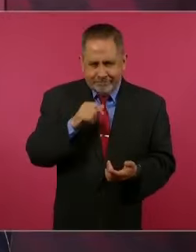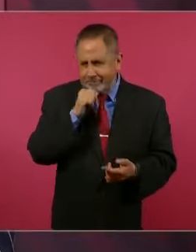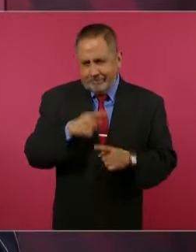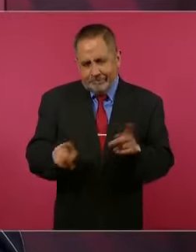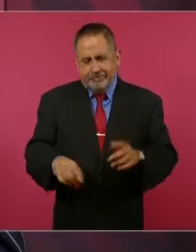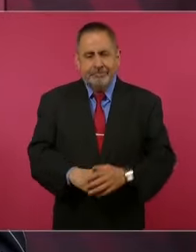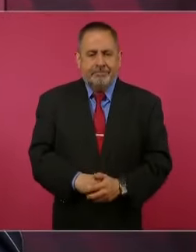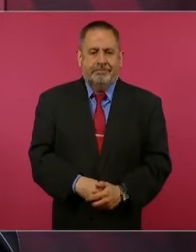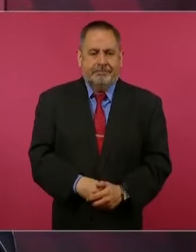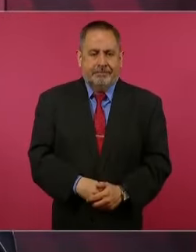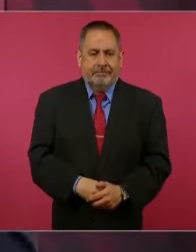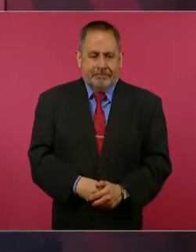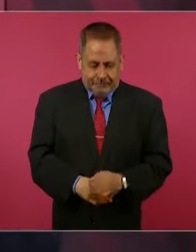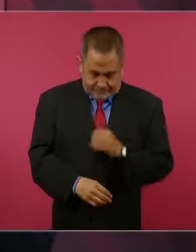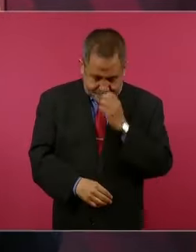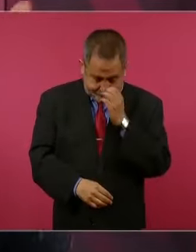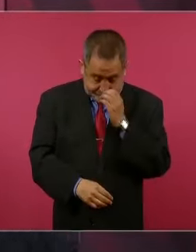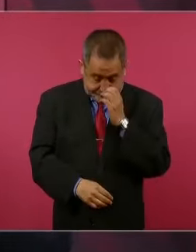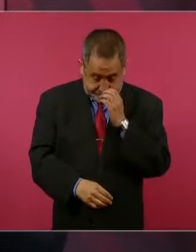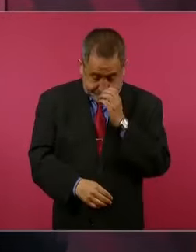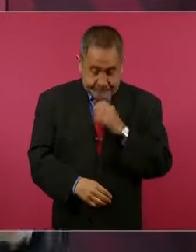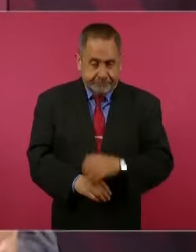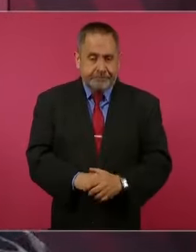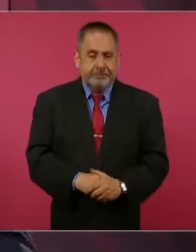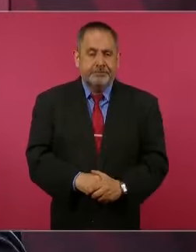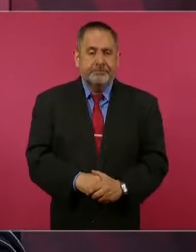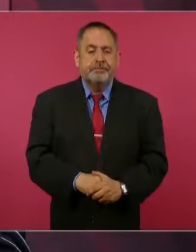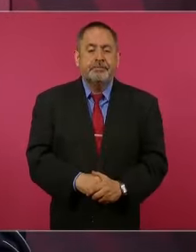Tabasco que era